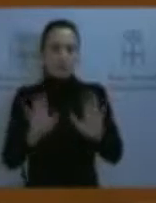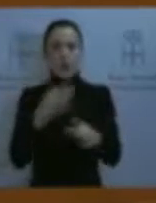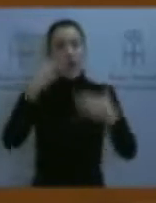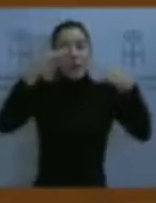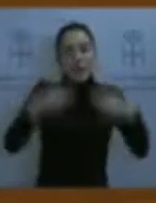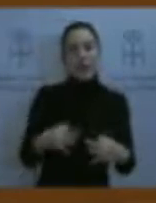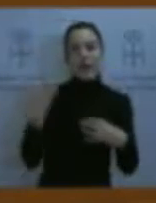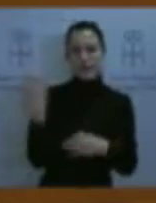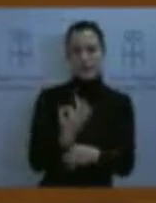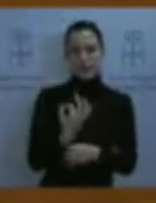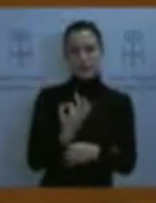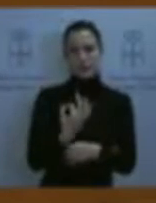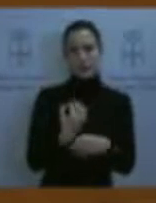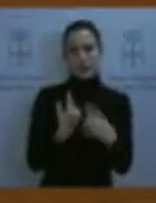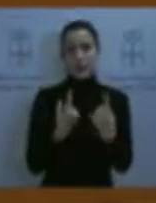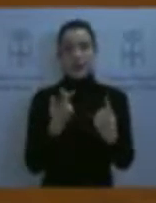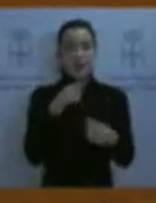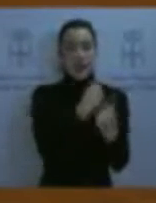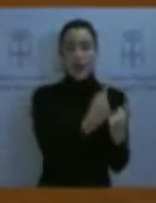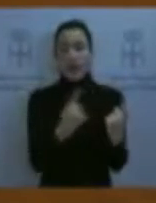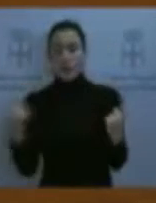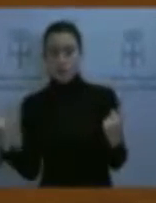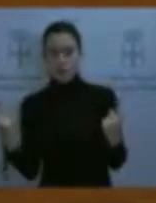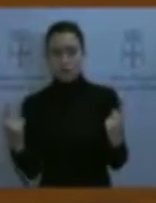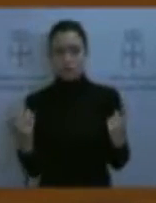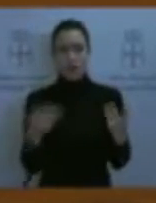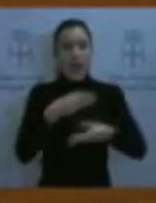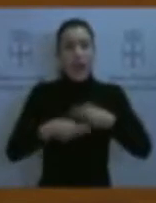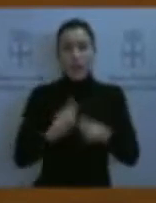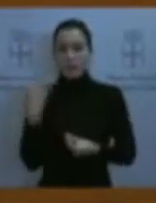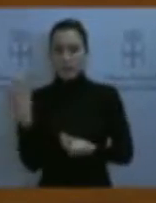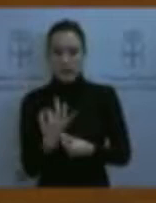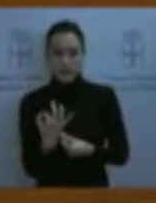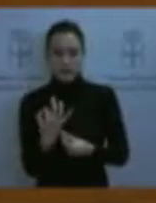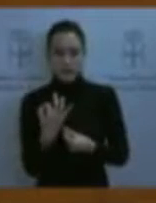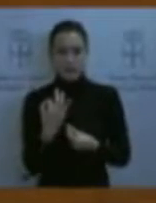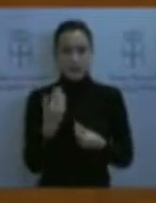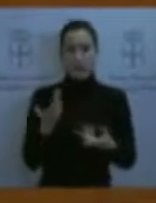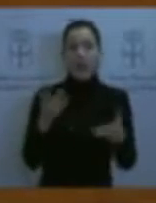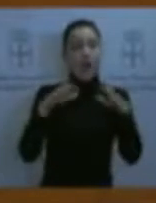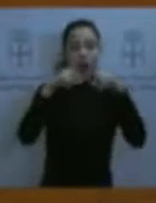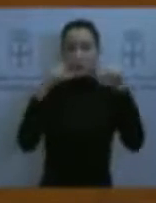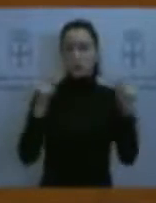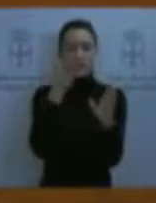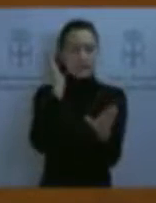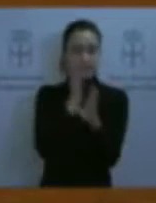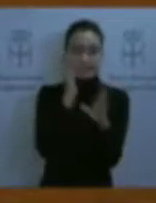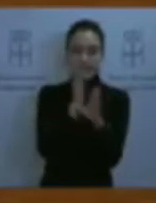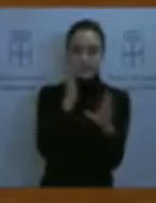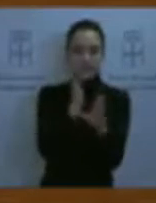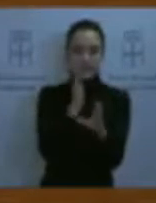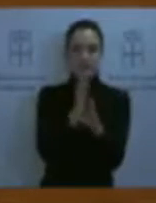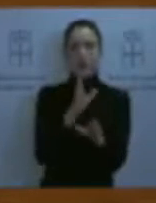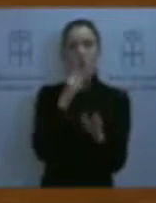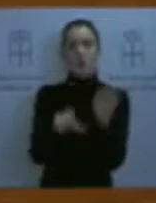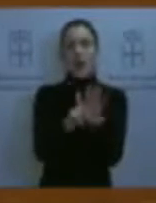lo que están haciendo es enterrar al campo asturiano con las sus políticas, ¿no? Políticas, en muchos